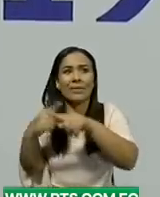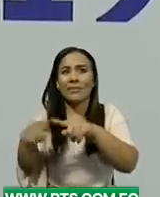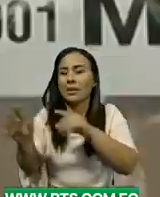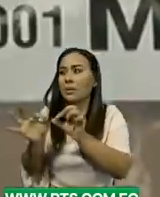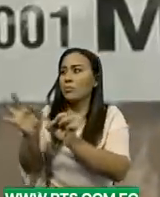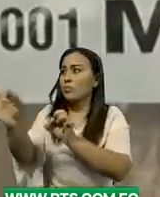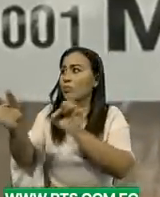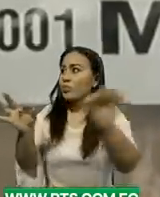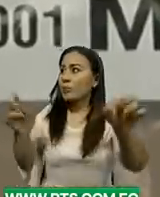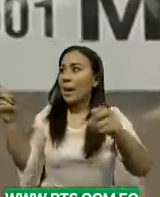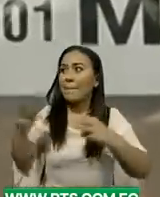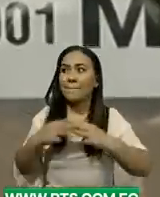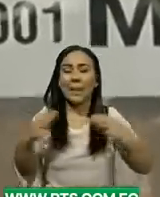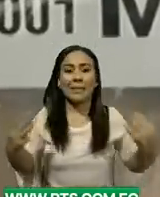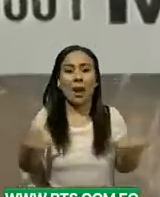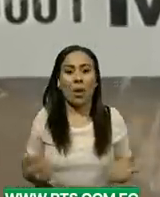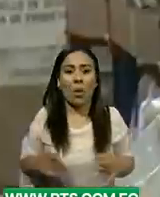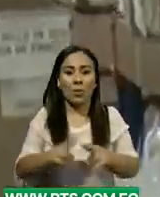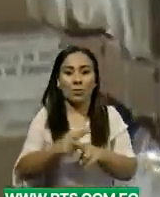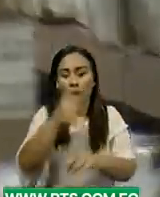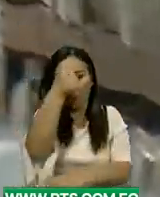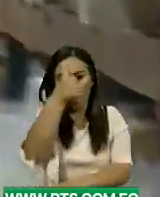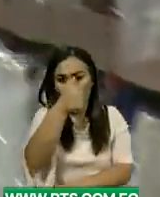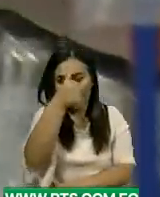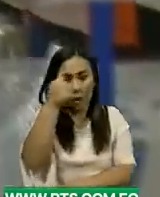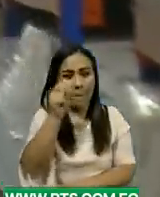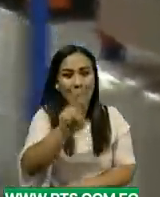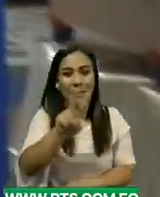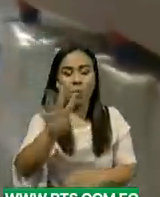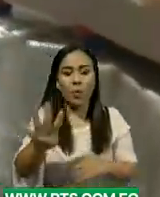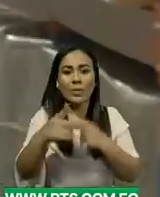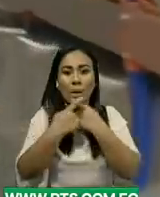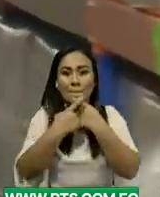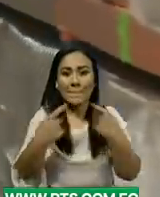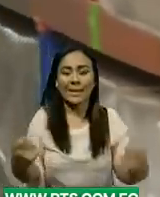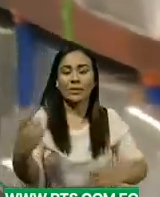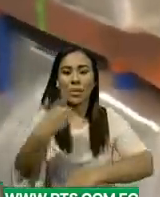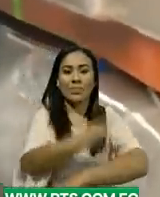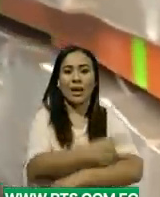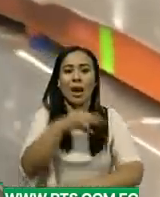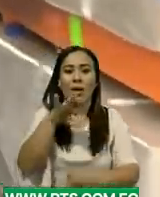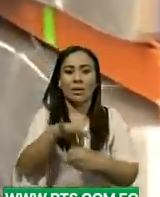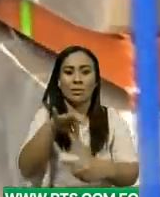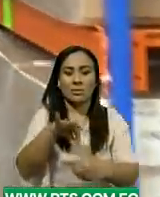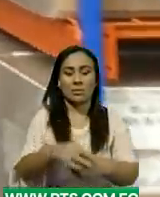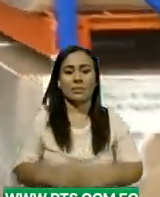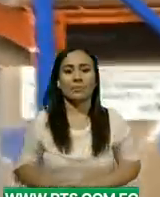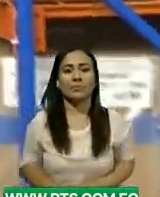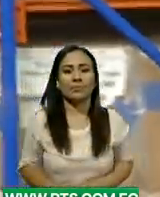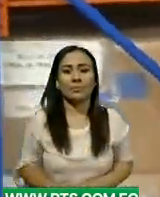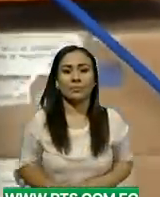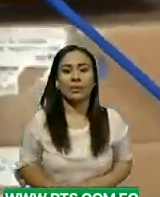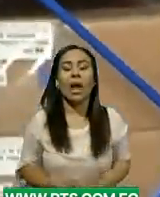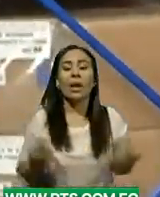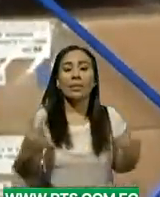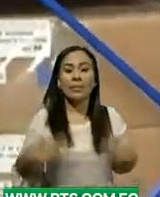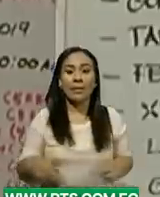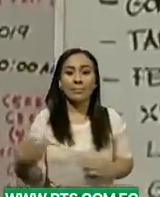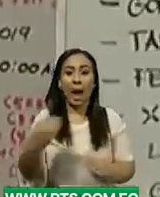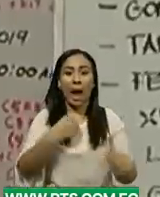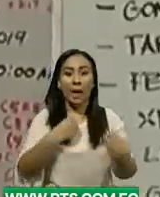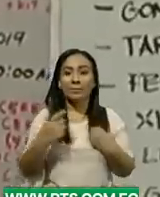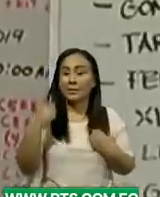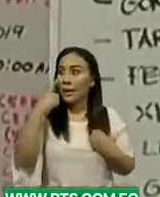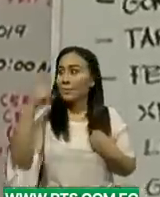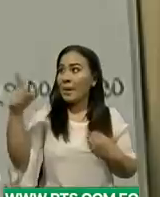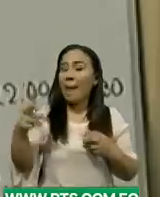cantones. Material que será utilizado este domingo 24 de marzo, día de elecciones seccionales, y donde también se elegirán a